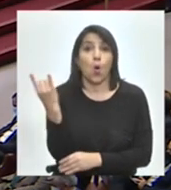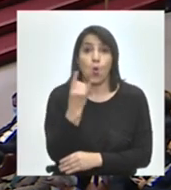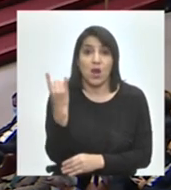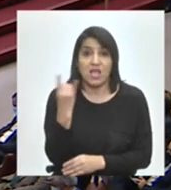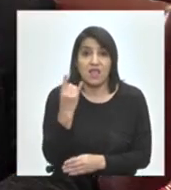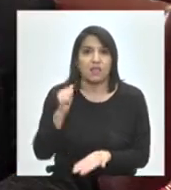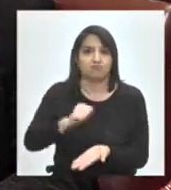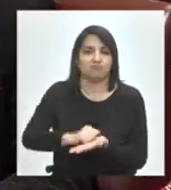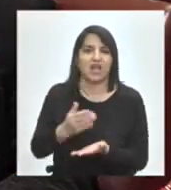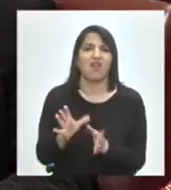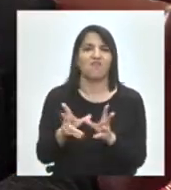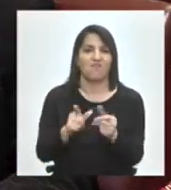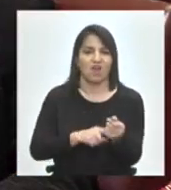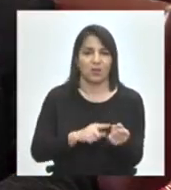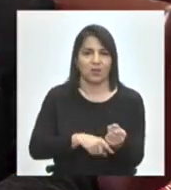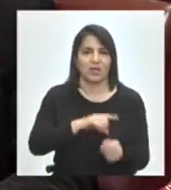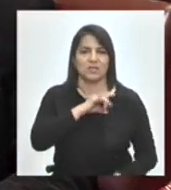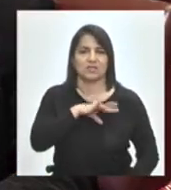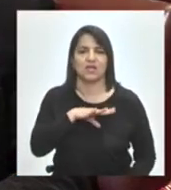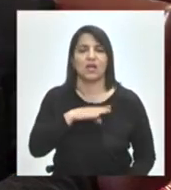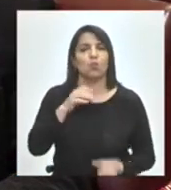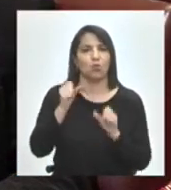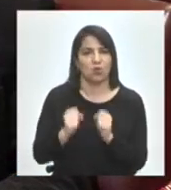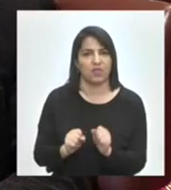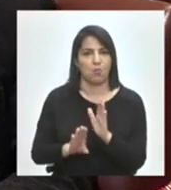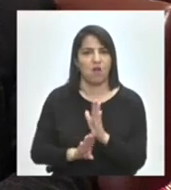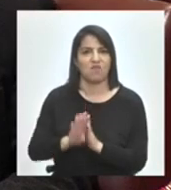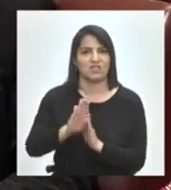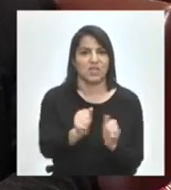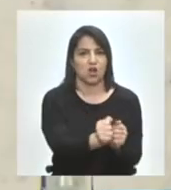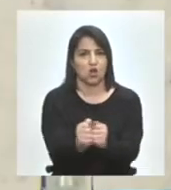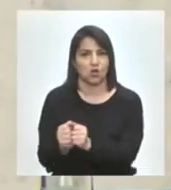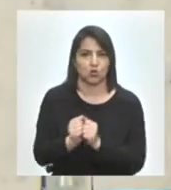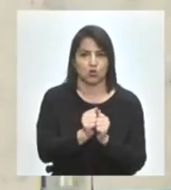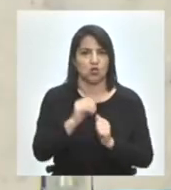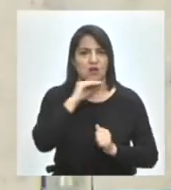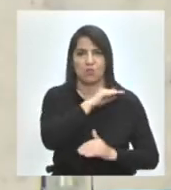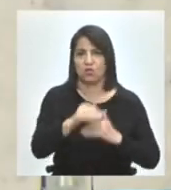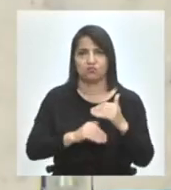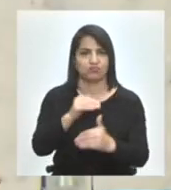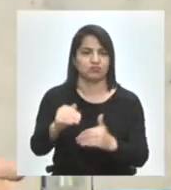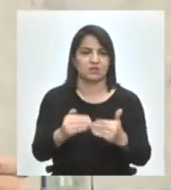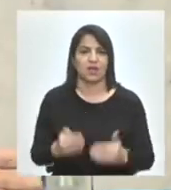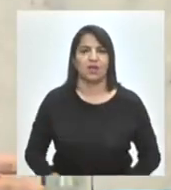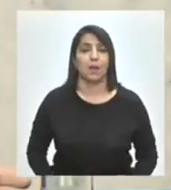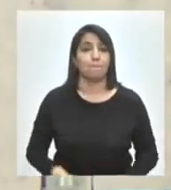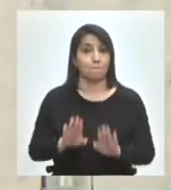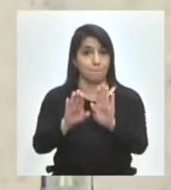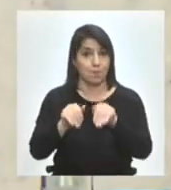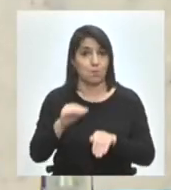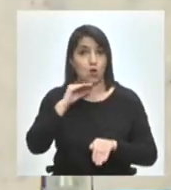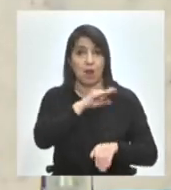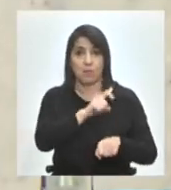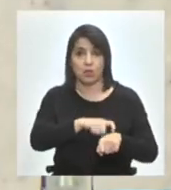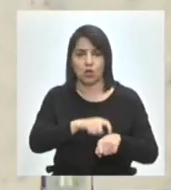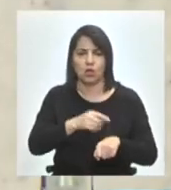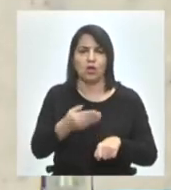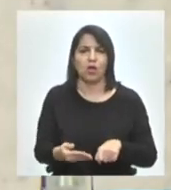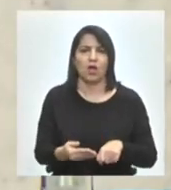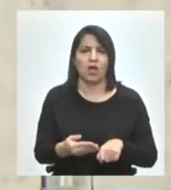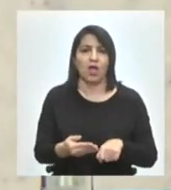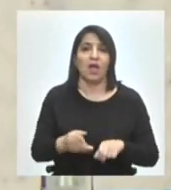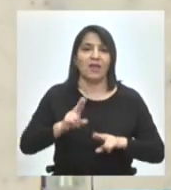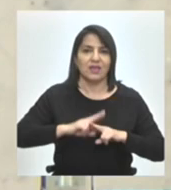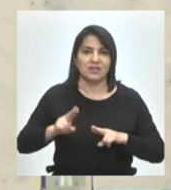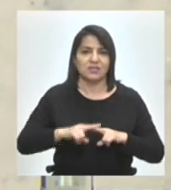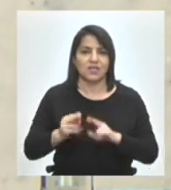país, podemos avanzar en conjunto y con la celeridad requerida. Con la misma premura, actuamos para aumentar